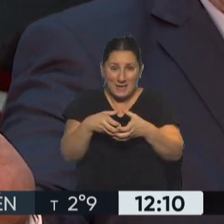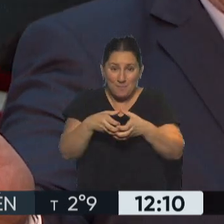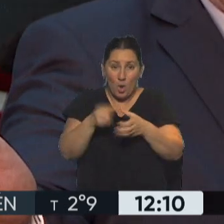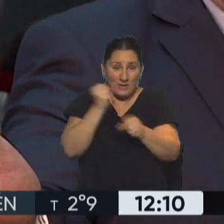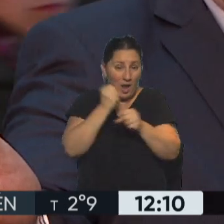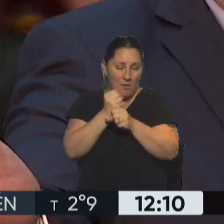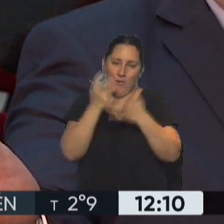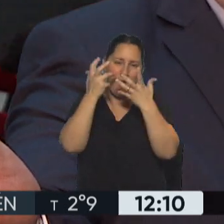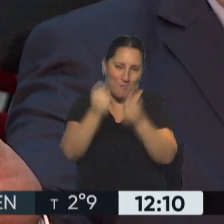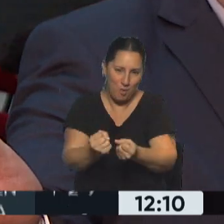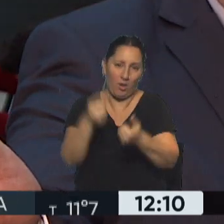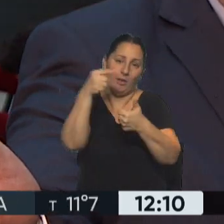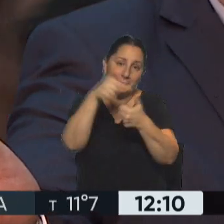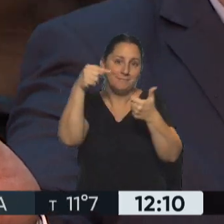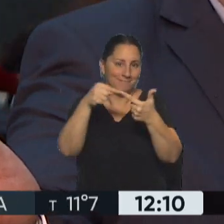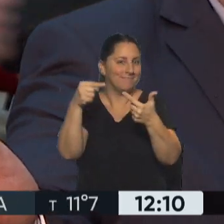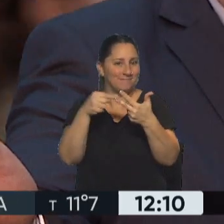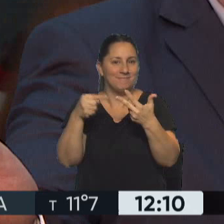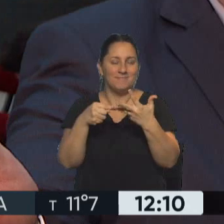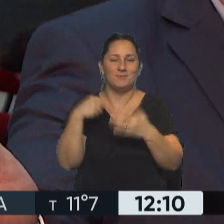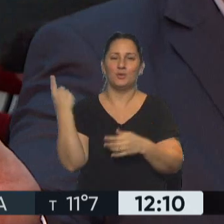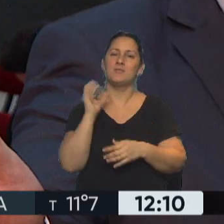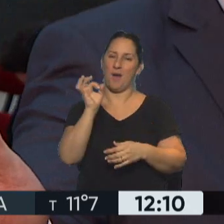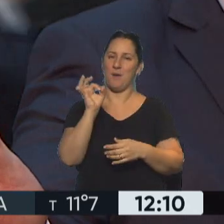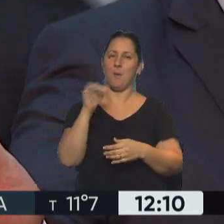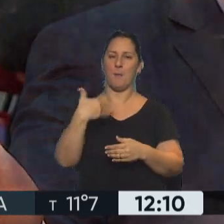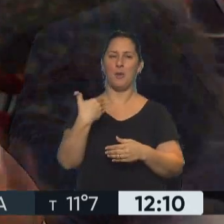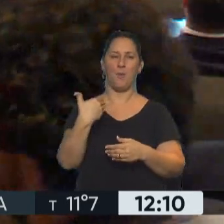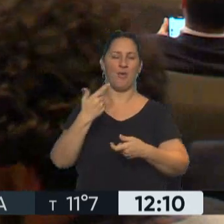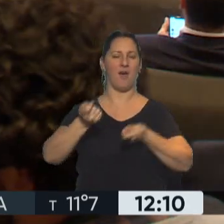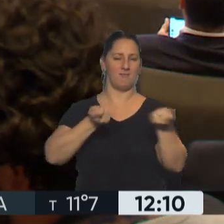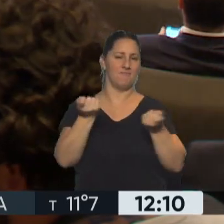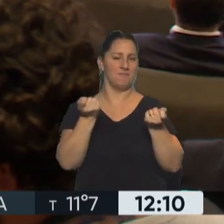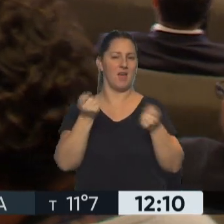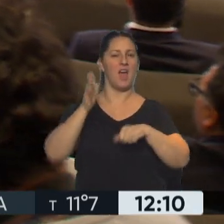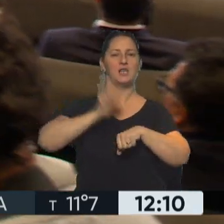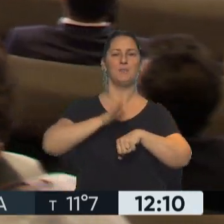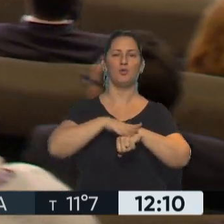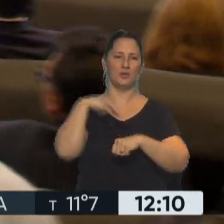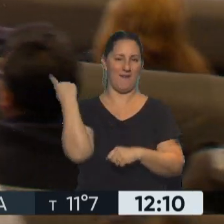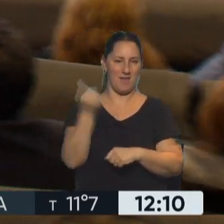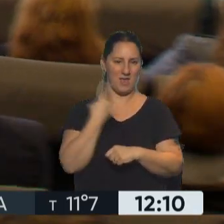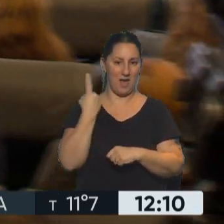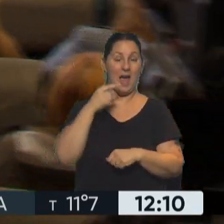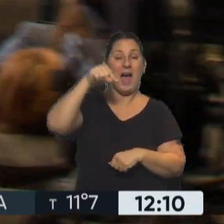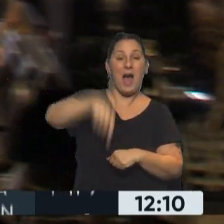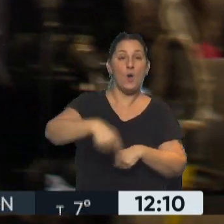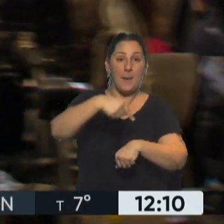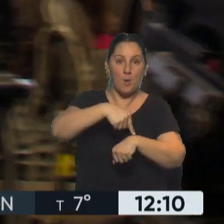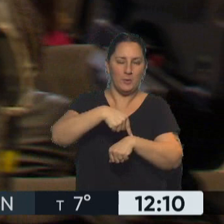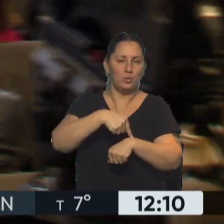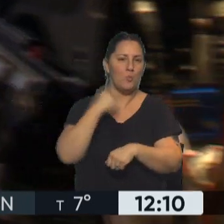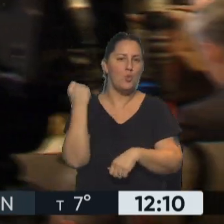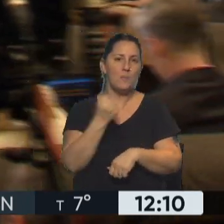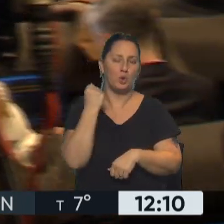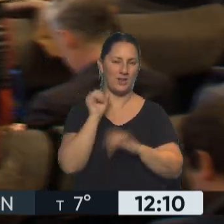con lo cual entendemos que vamos a poder estar a la altura de las responsabilidades en estos momentos tan importantes